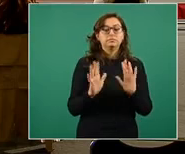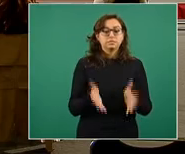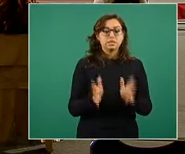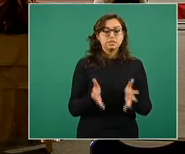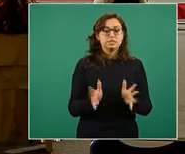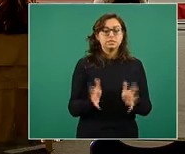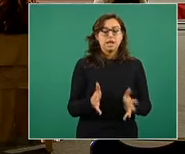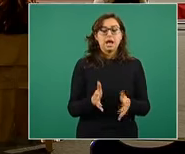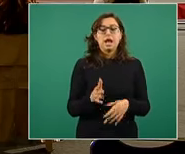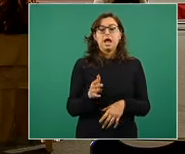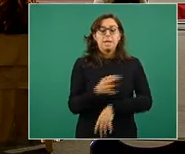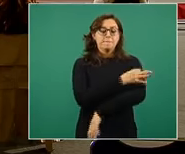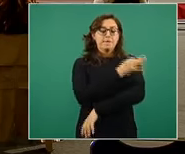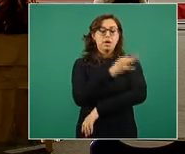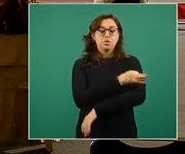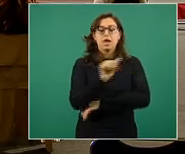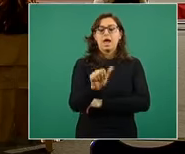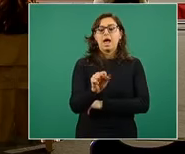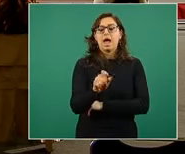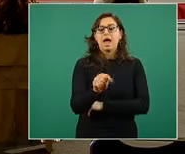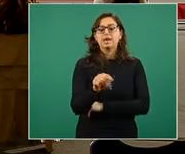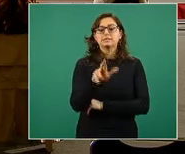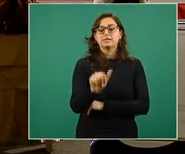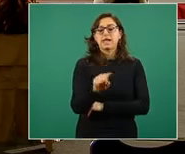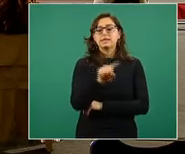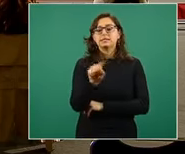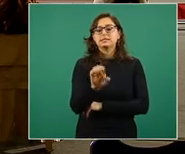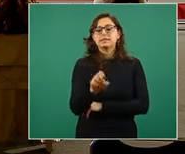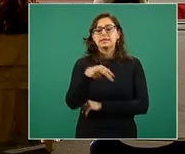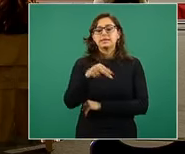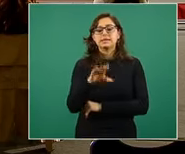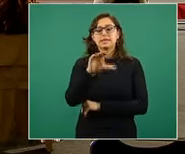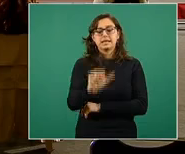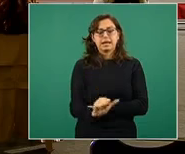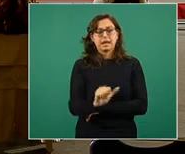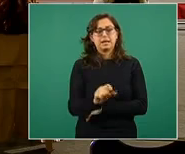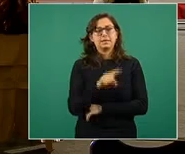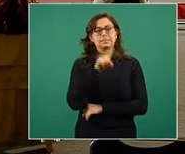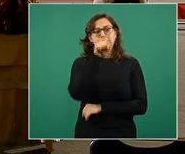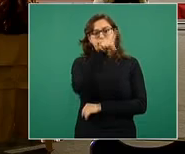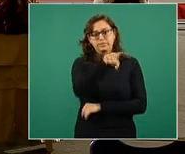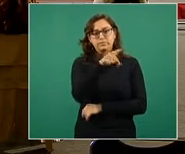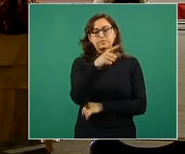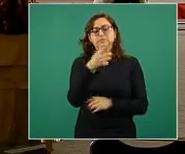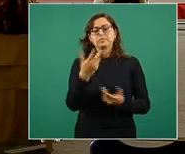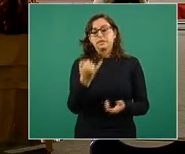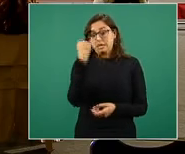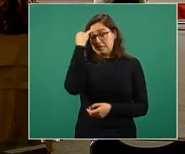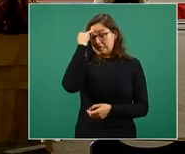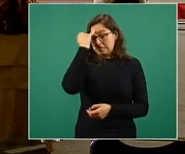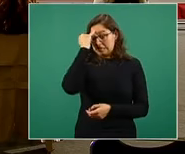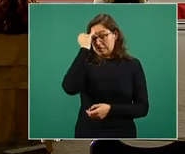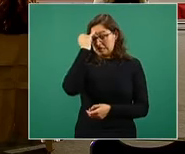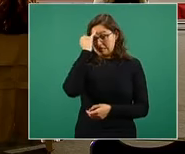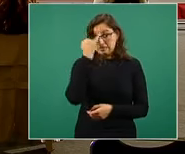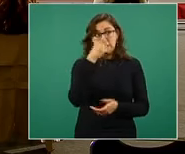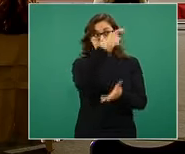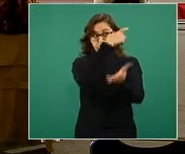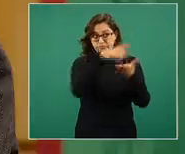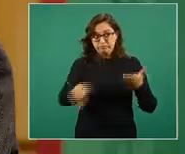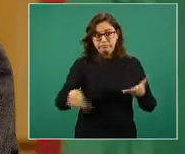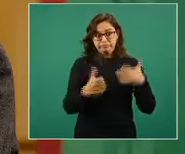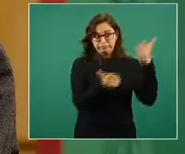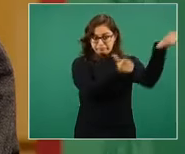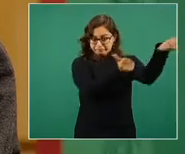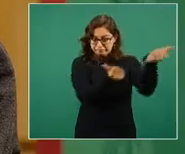vacuna AstraZeneca. Esta es la que se compró, se contrató al Instituto Serológico de la India. Hemos estado hablando de esto